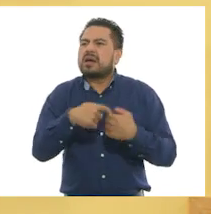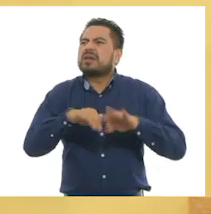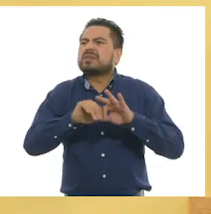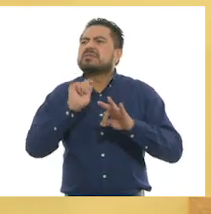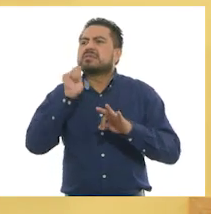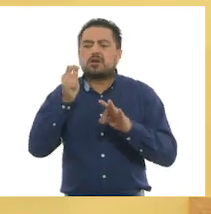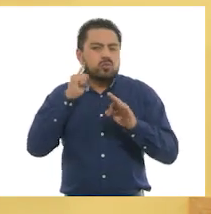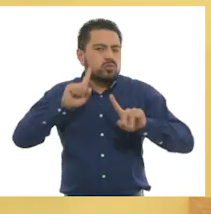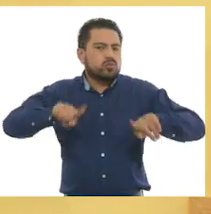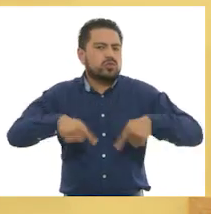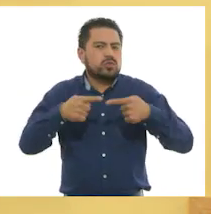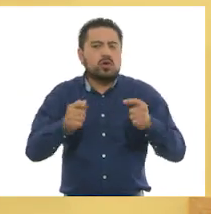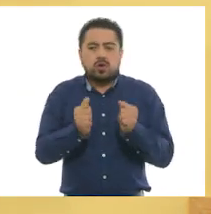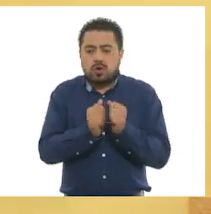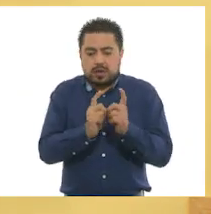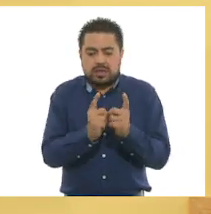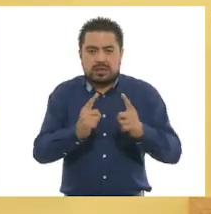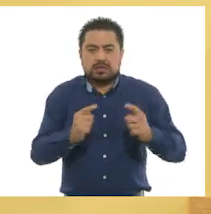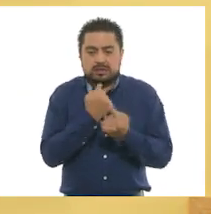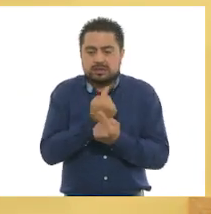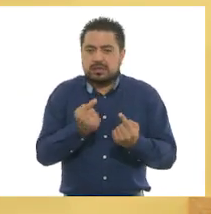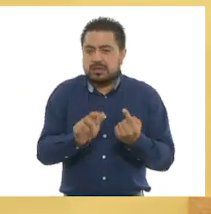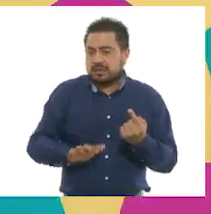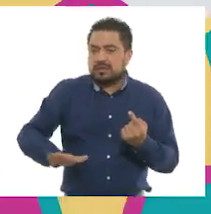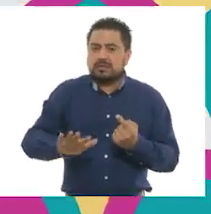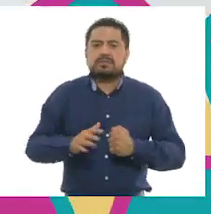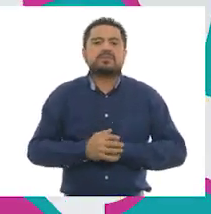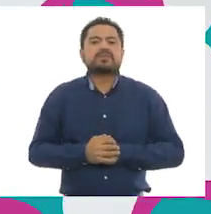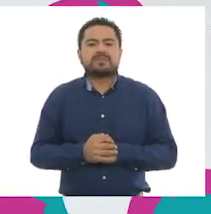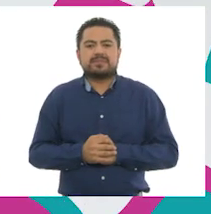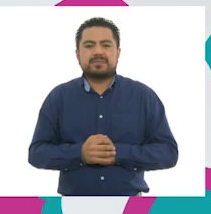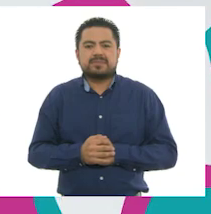importancia de la música en el desarrollo de las niñas y los niños.